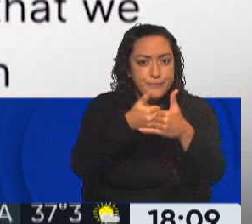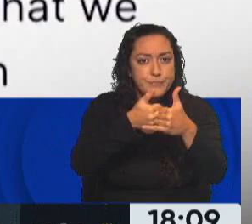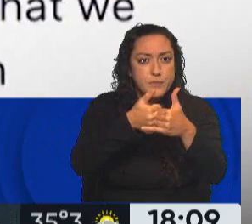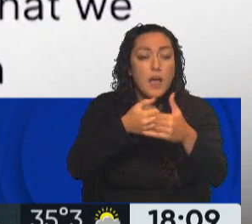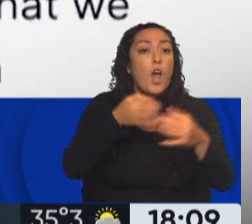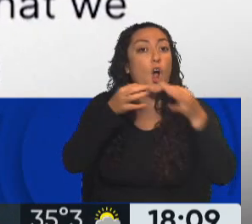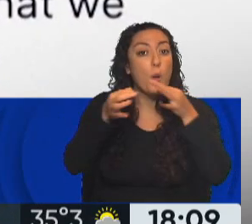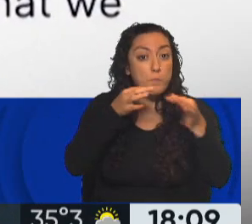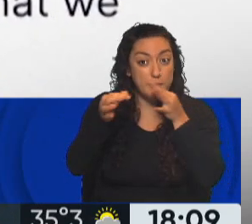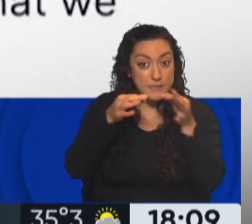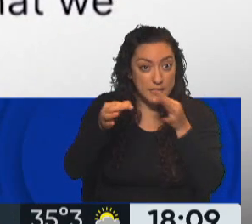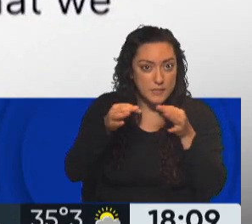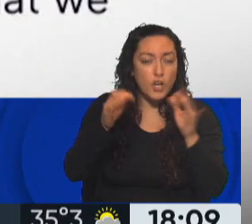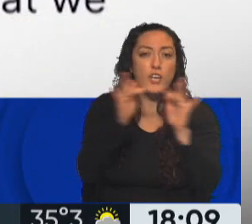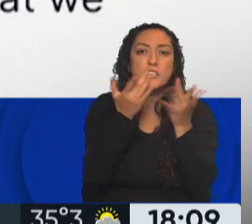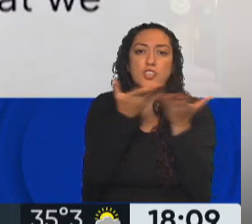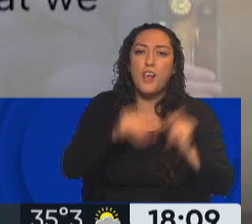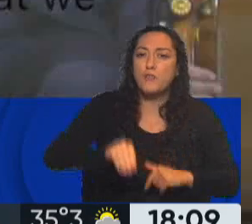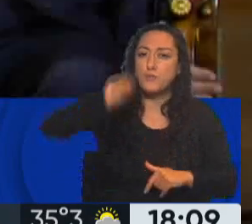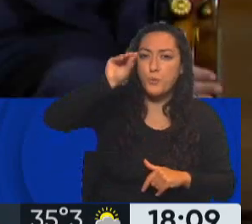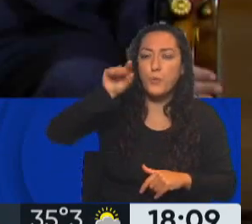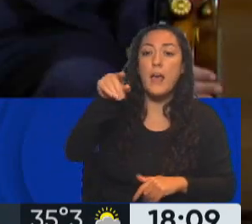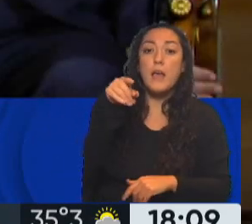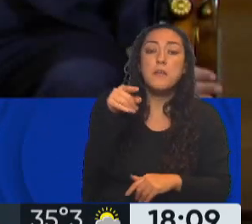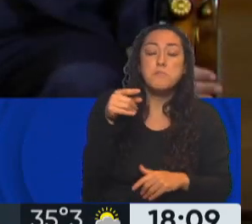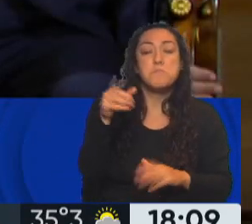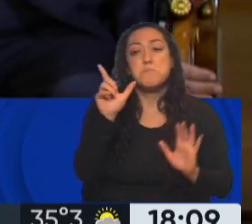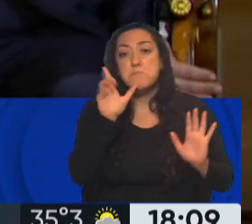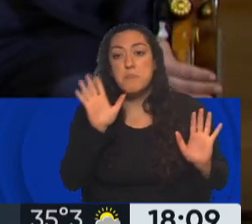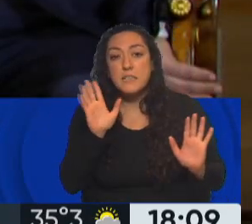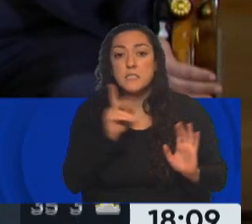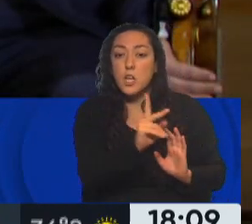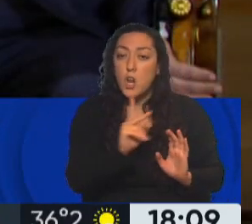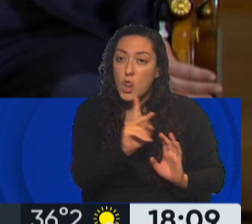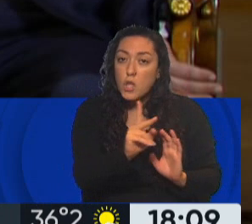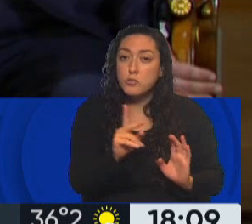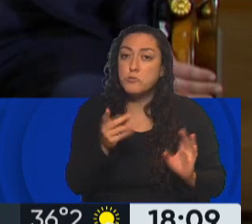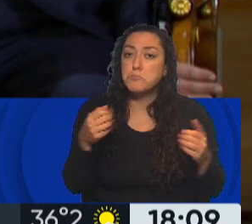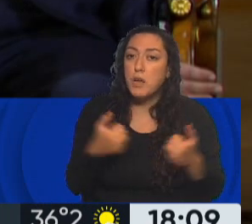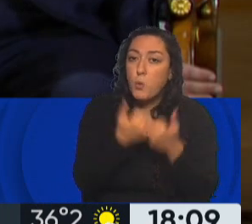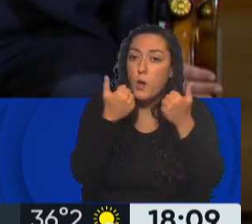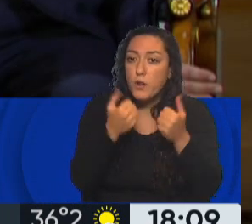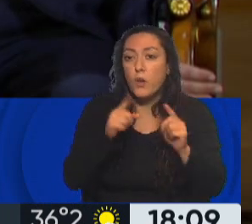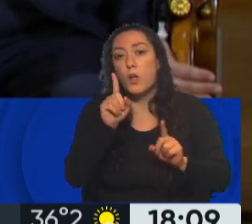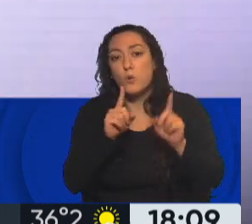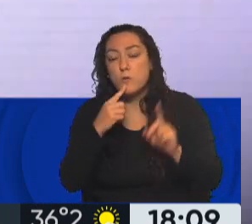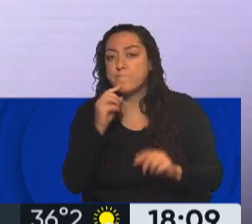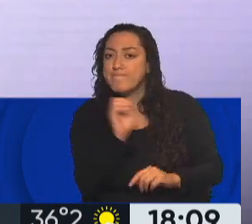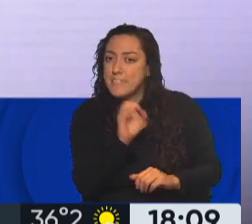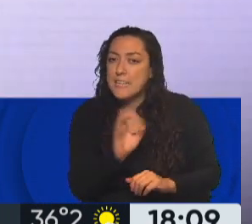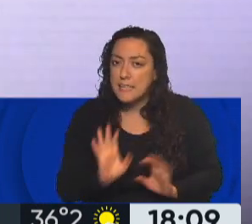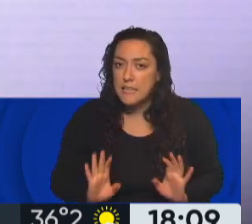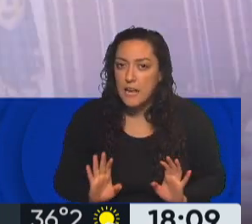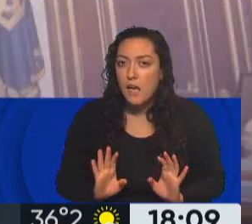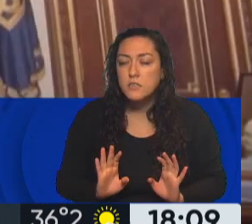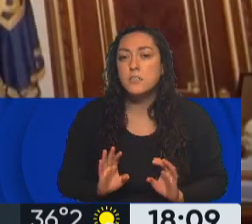esta conversación, posteado en redes sociales, mostró que se mantiene la sintonía entre ambos, que le valió críticas domésticas al republicano en